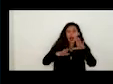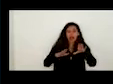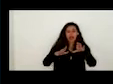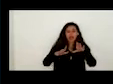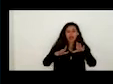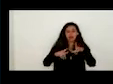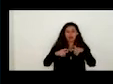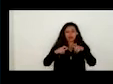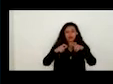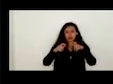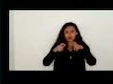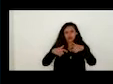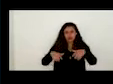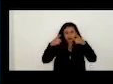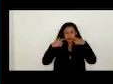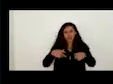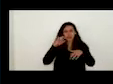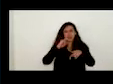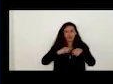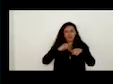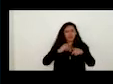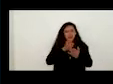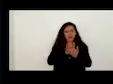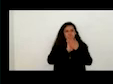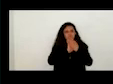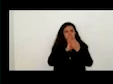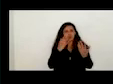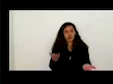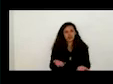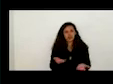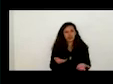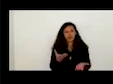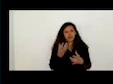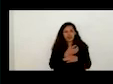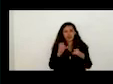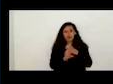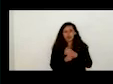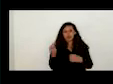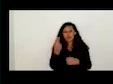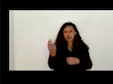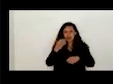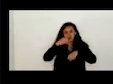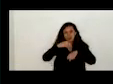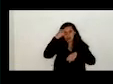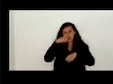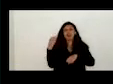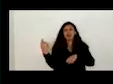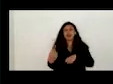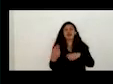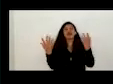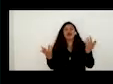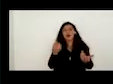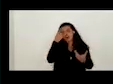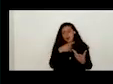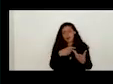sándwich, tortas, y pues se le echa los condimentos necesarios para que tan solo las porciones